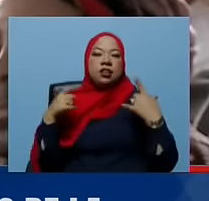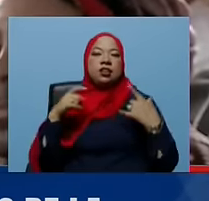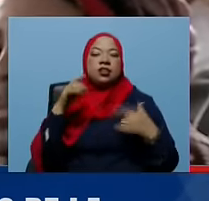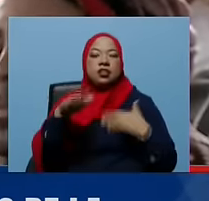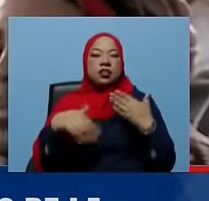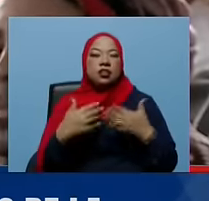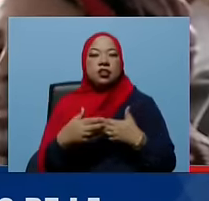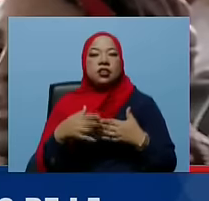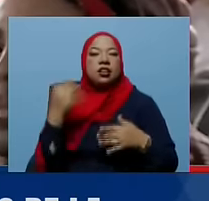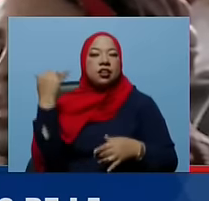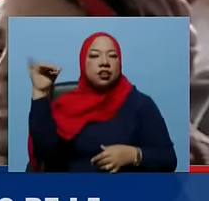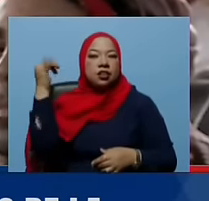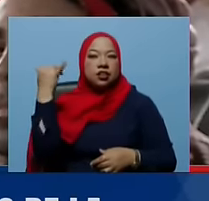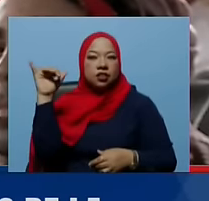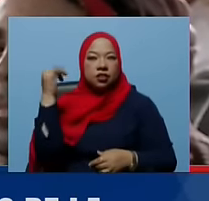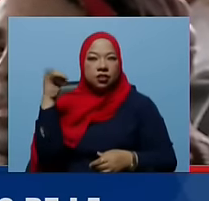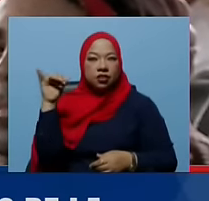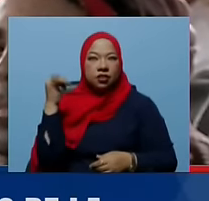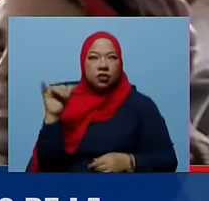Falcón, Yaracuy,